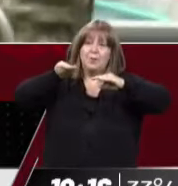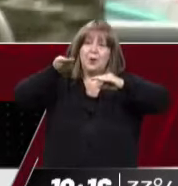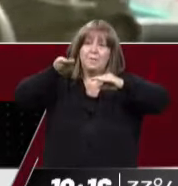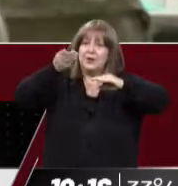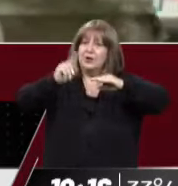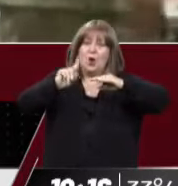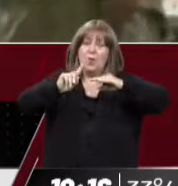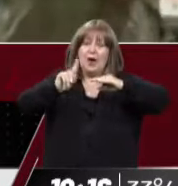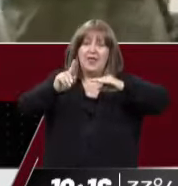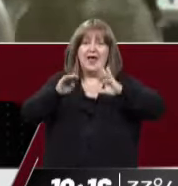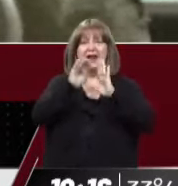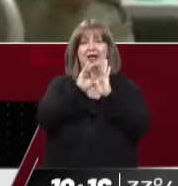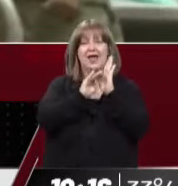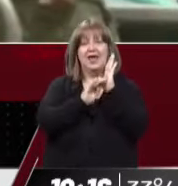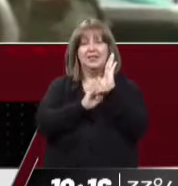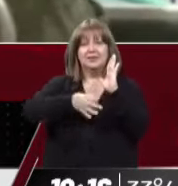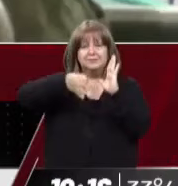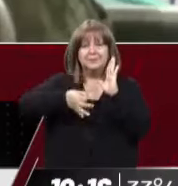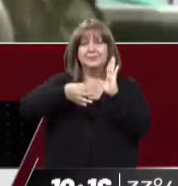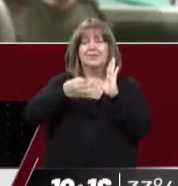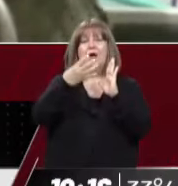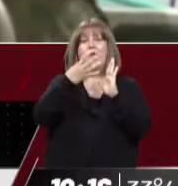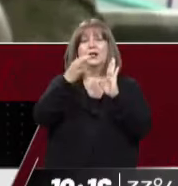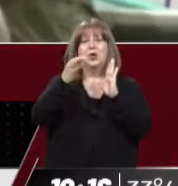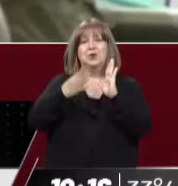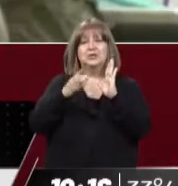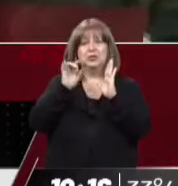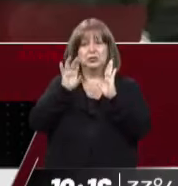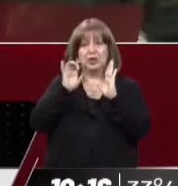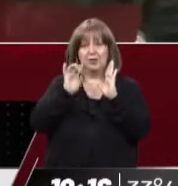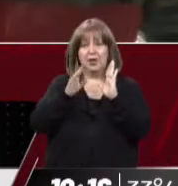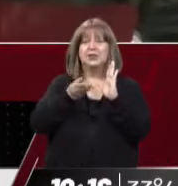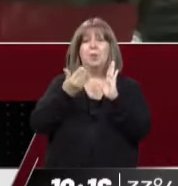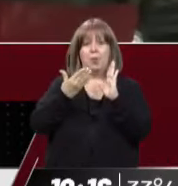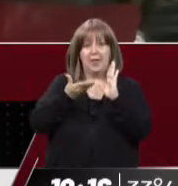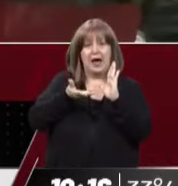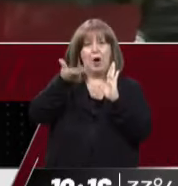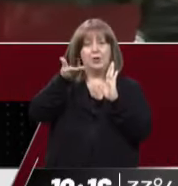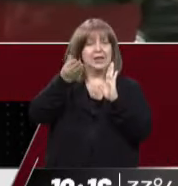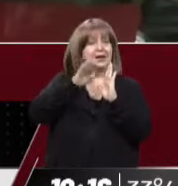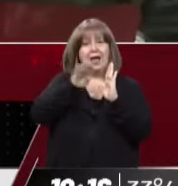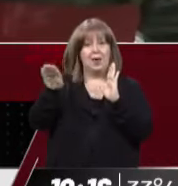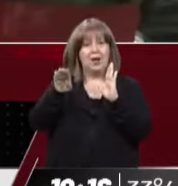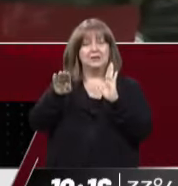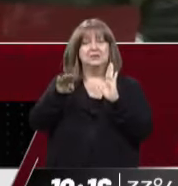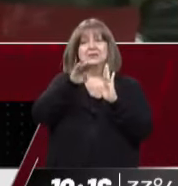precio justo, la lista de precios no puede ser superior al 4%. Vamos a ver cómo se comporta en estos próximos